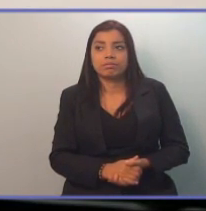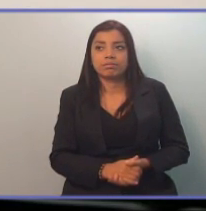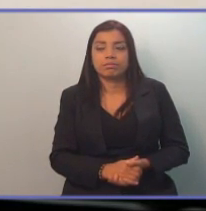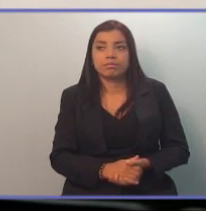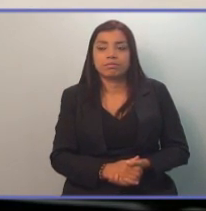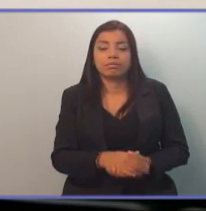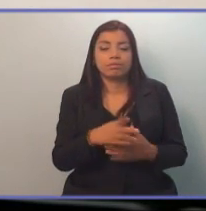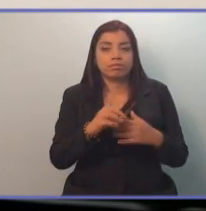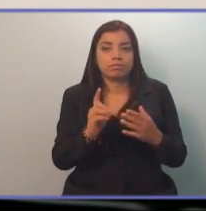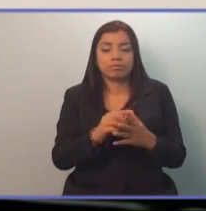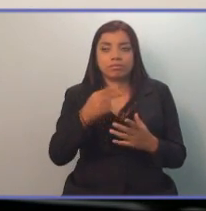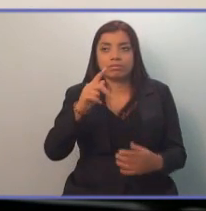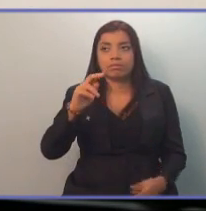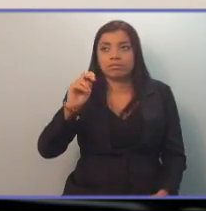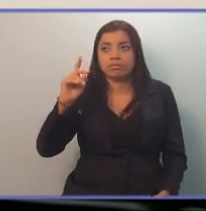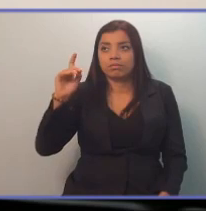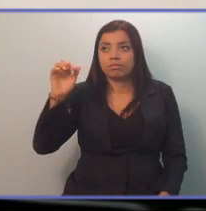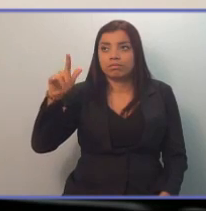Diputado Handal.